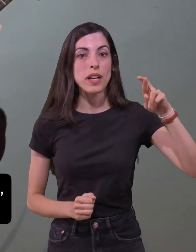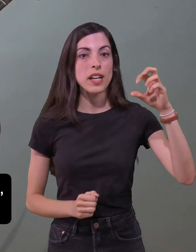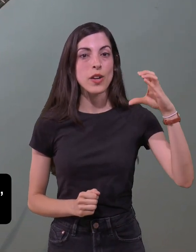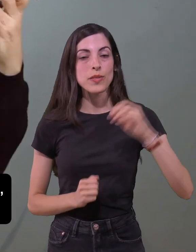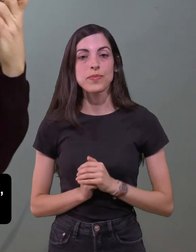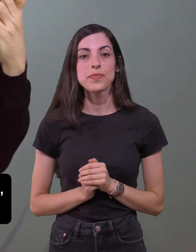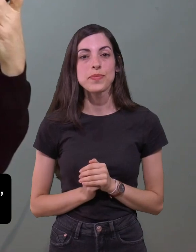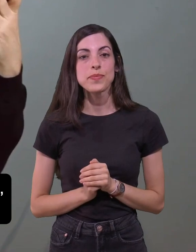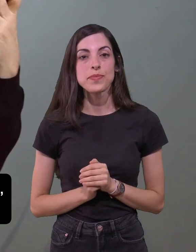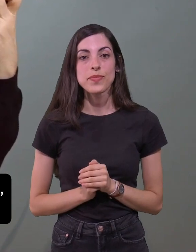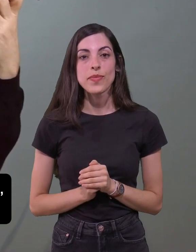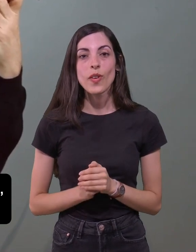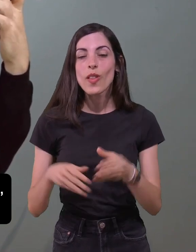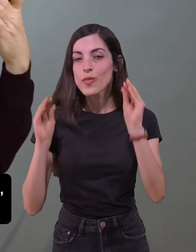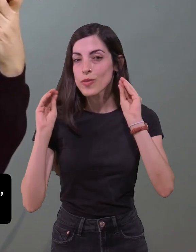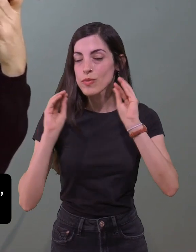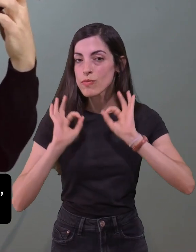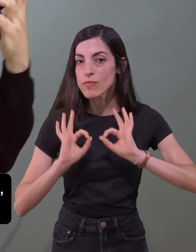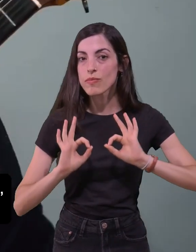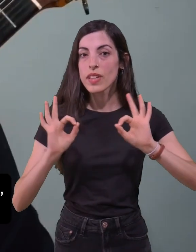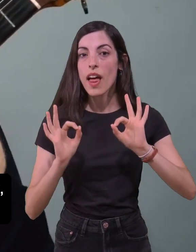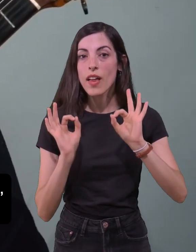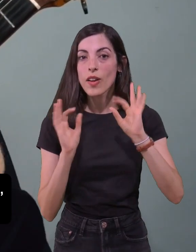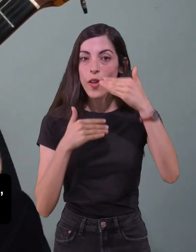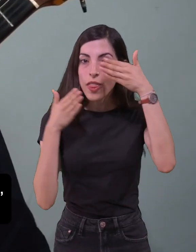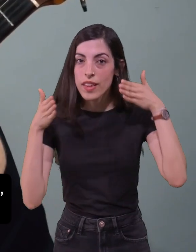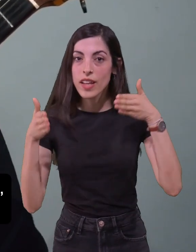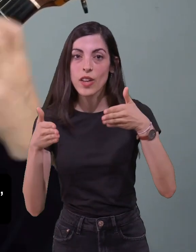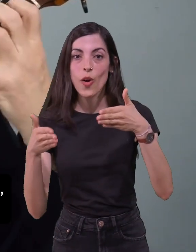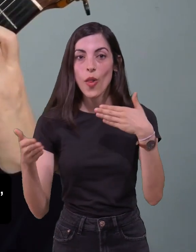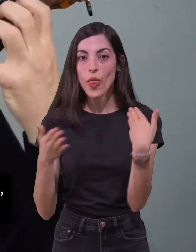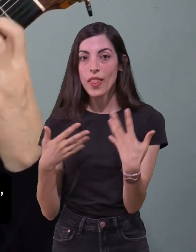diálogo entre instrumentos occidentales orientales y africanos